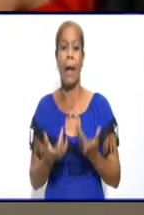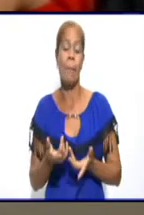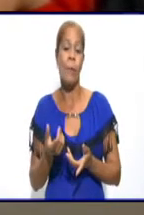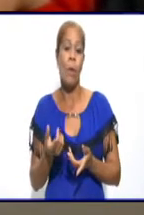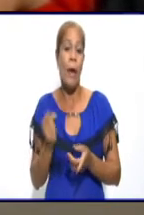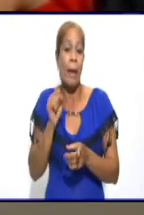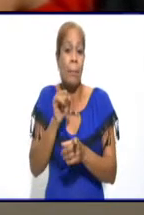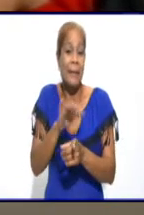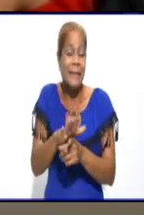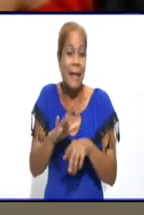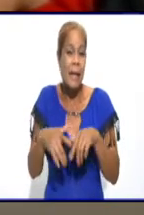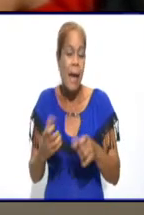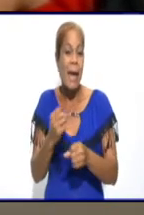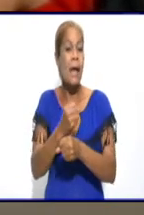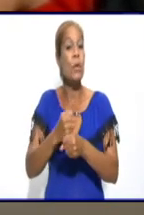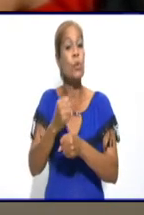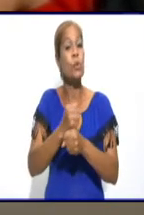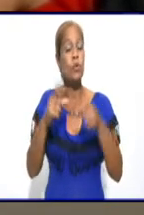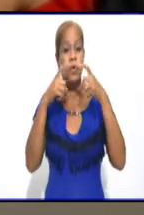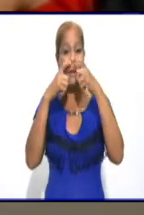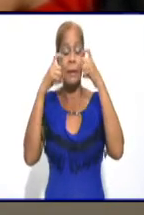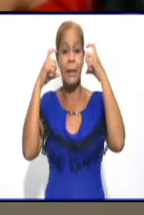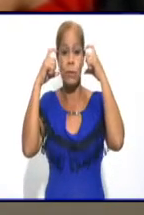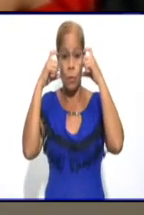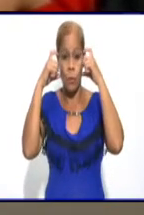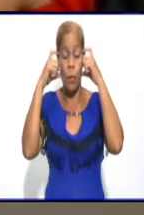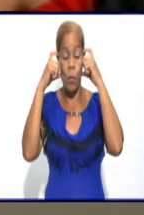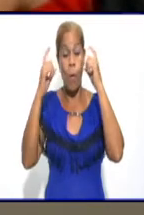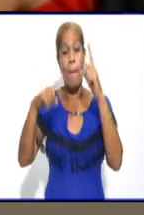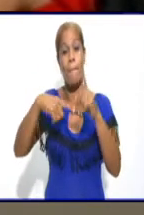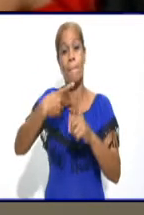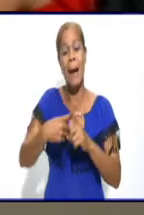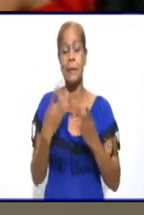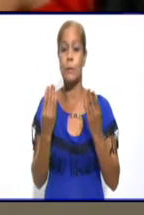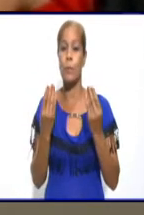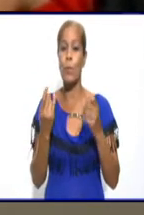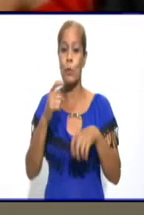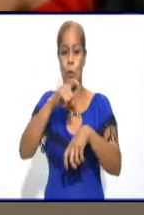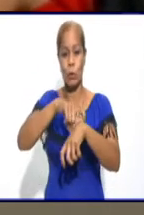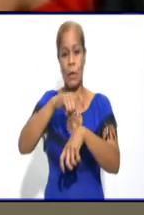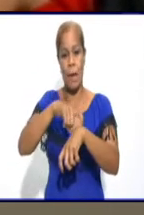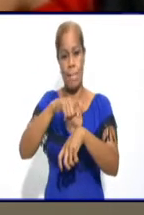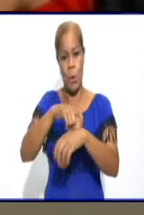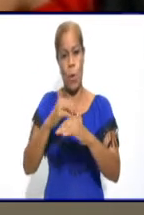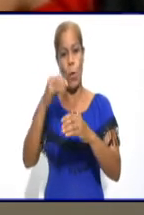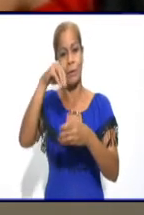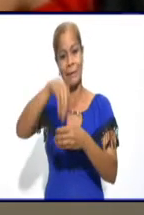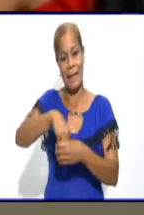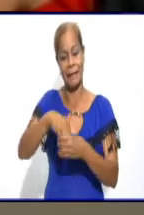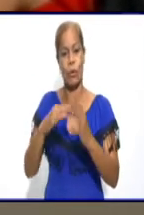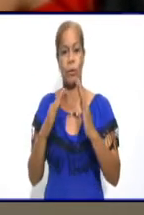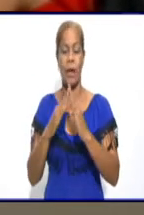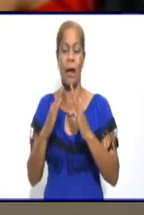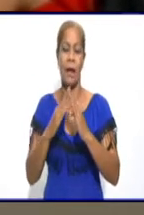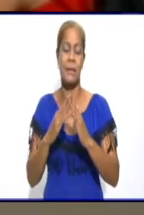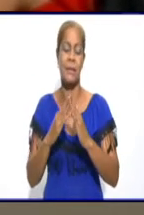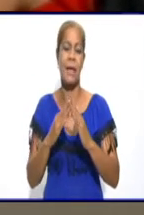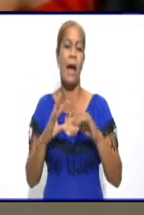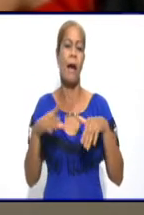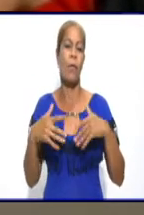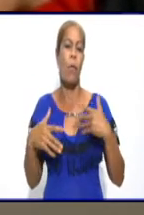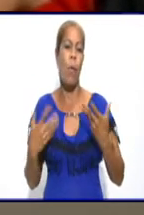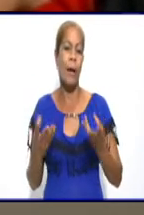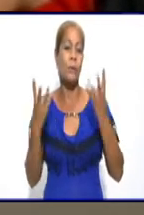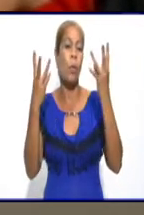hasta el hecho de estar mucho más tiempo en casa cuánto afecta entre osea cuántos trastornos están